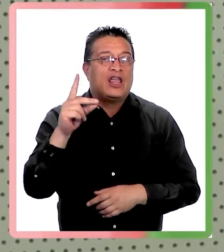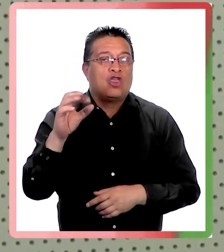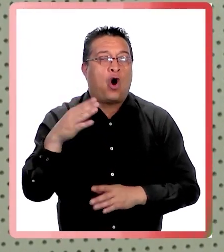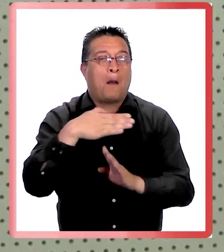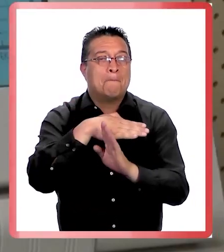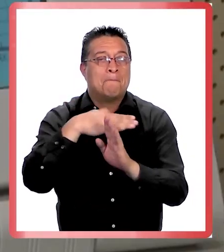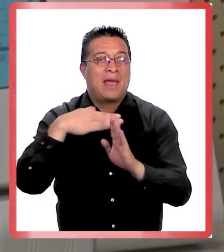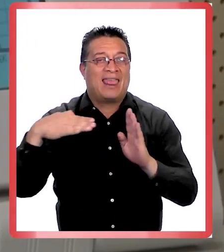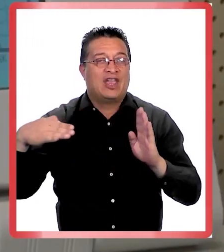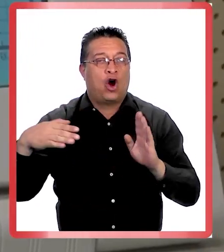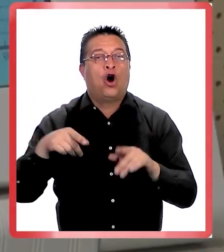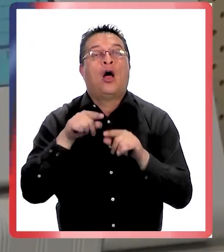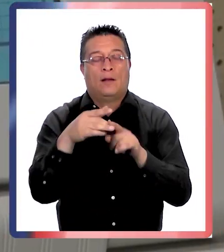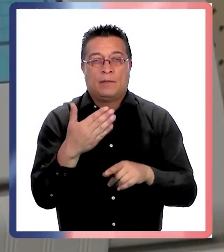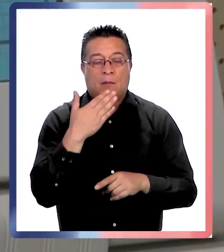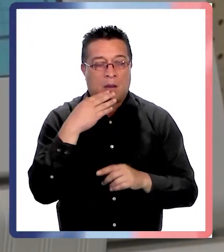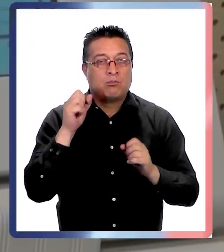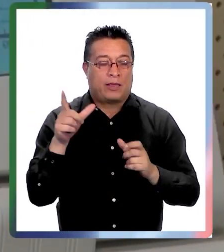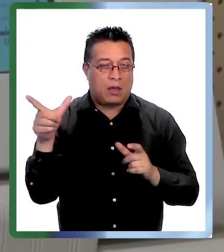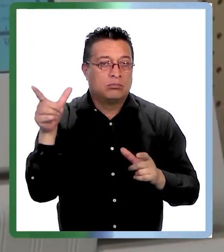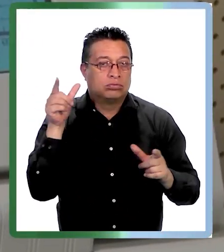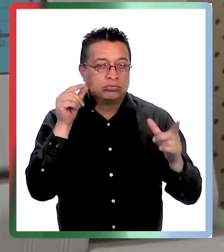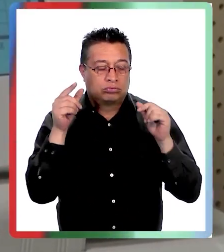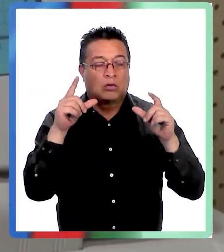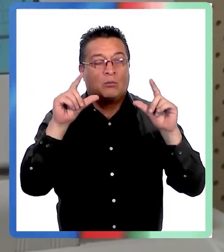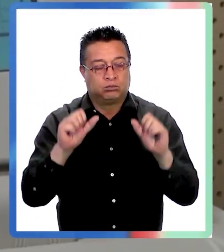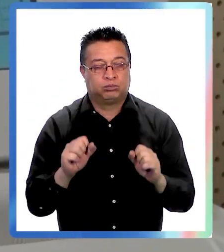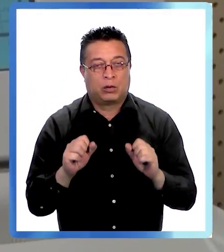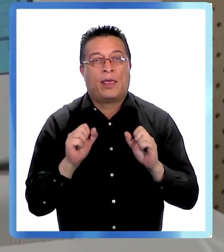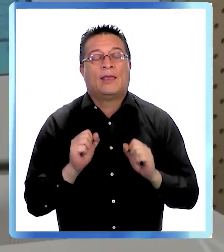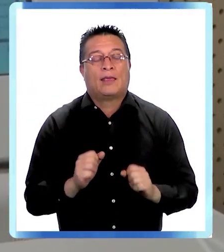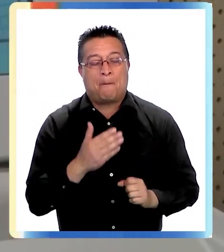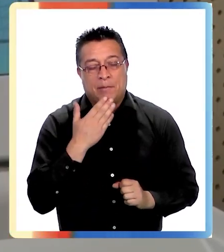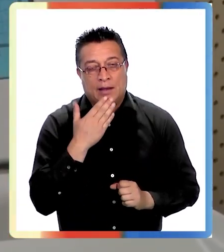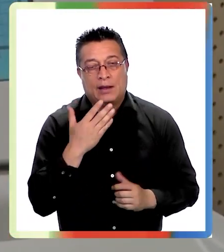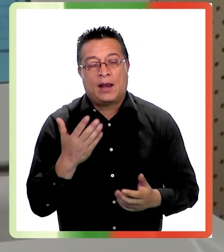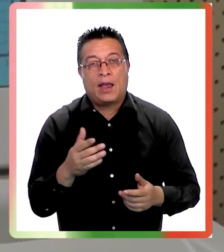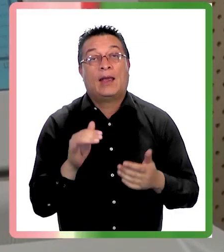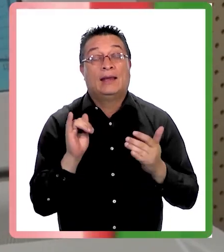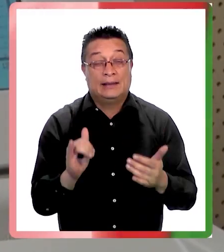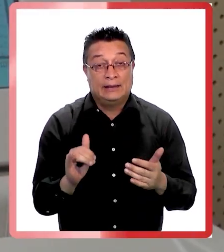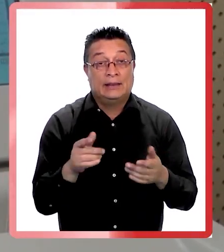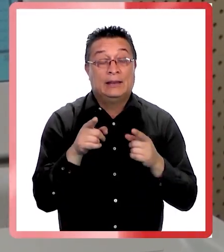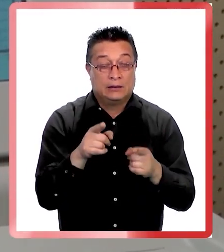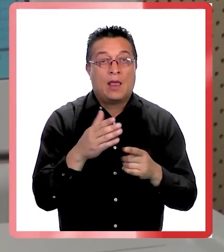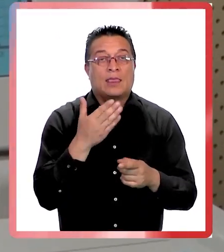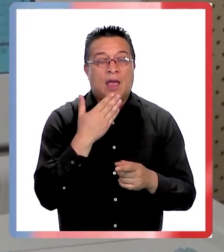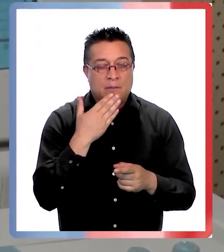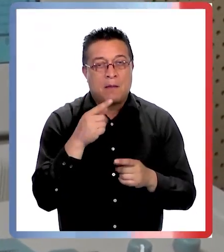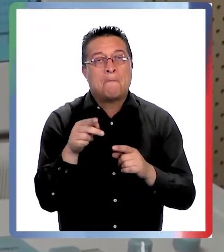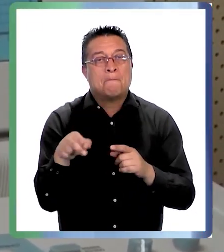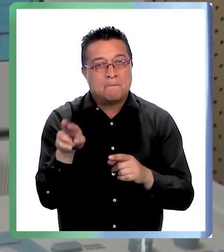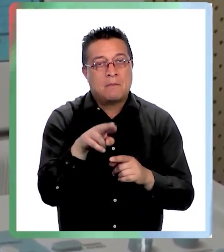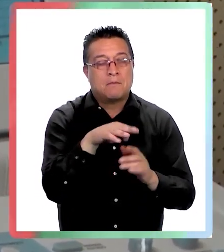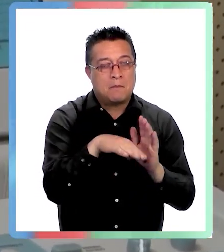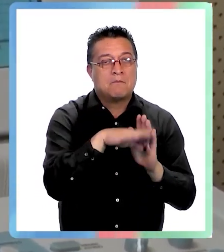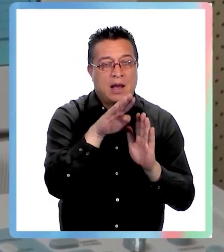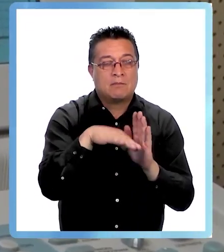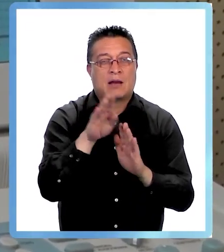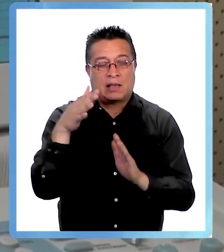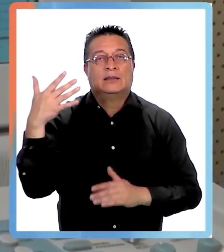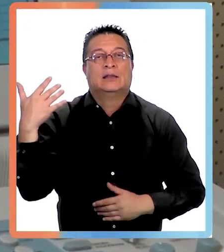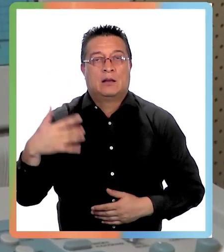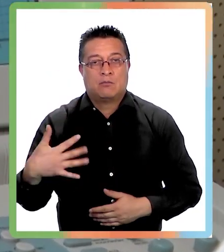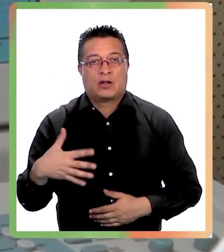medio, que también pueden dañar la audición. Y en el fondo, también cada vez es más importante